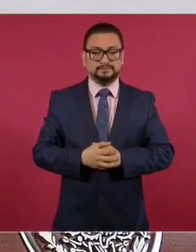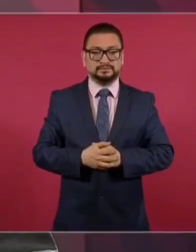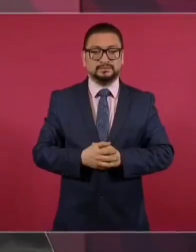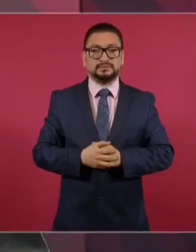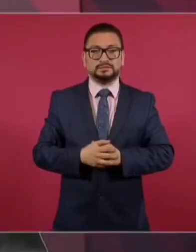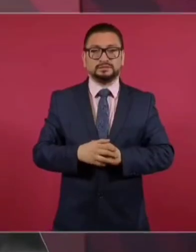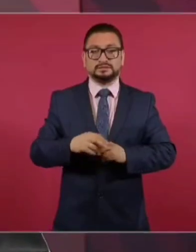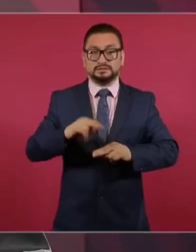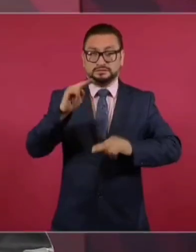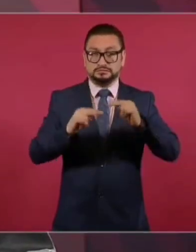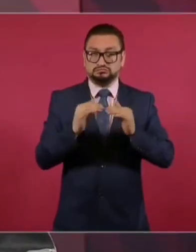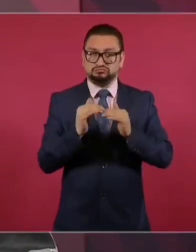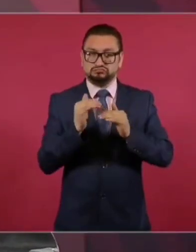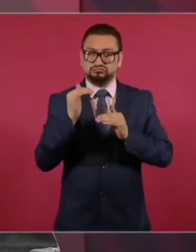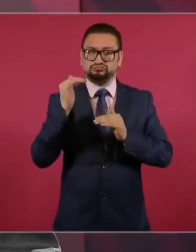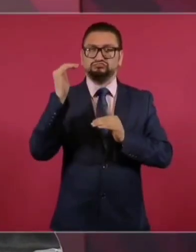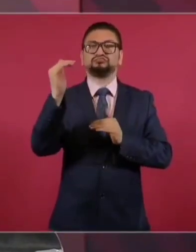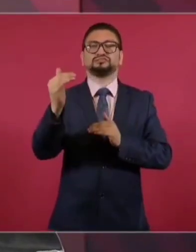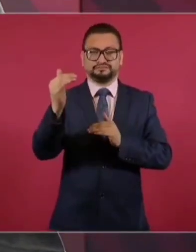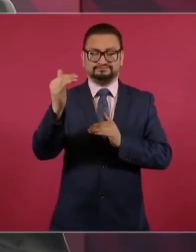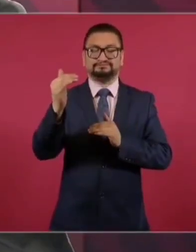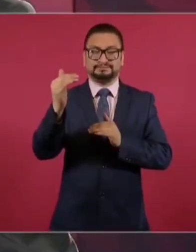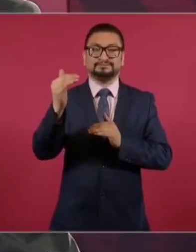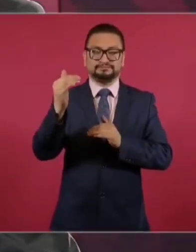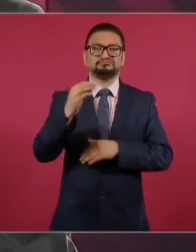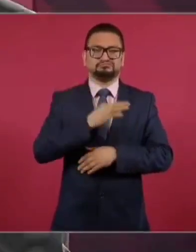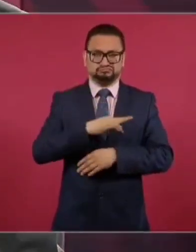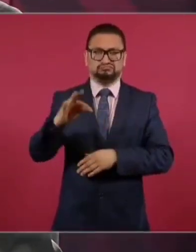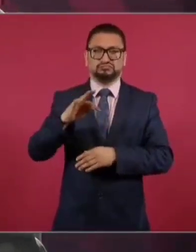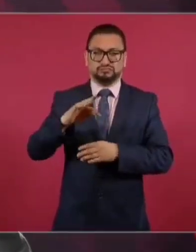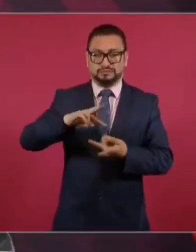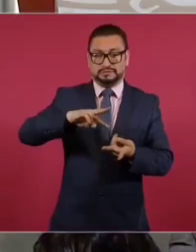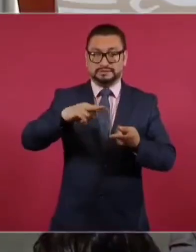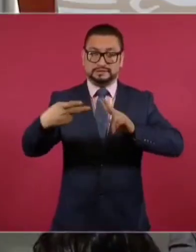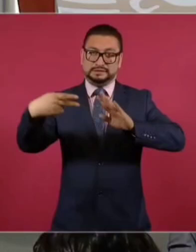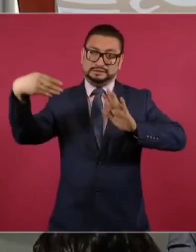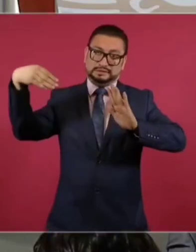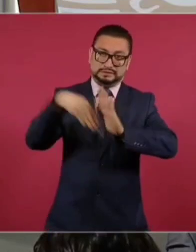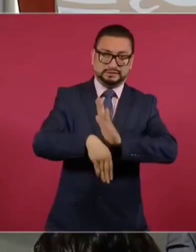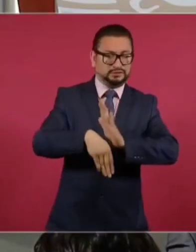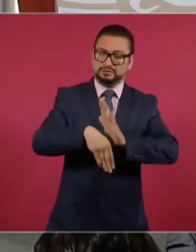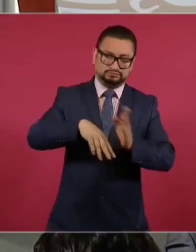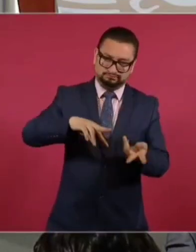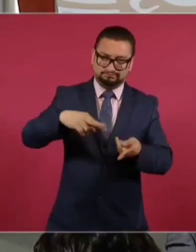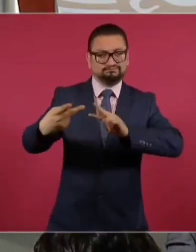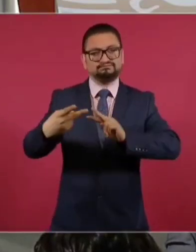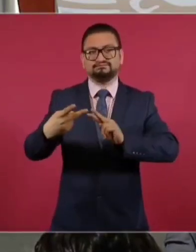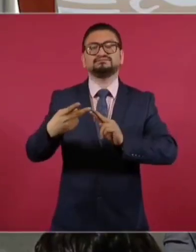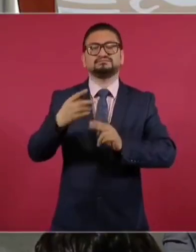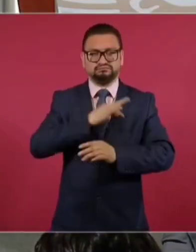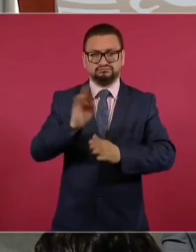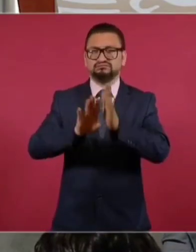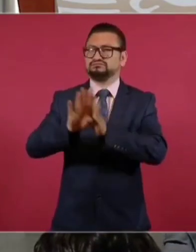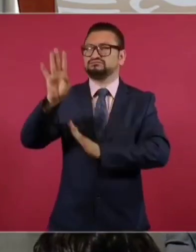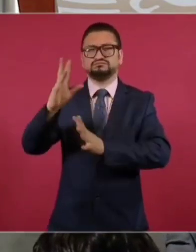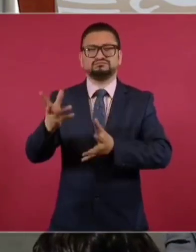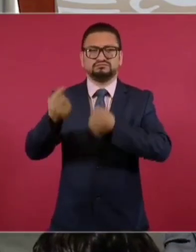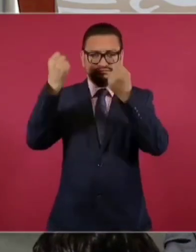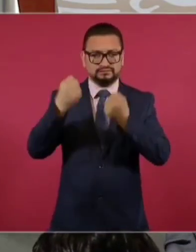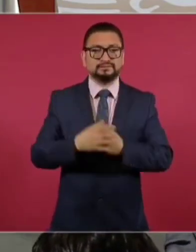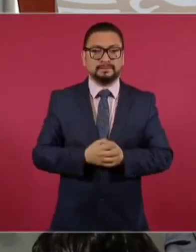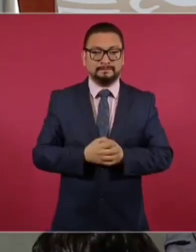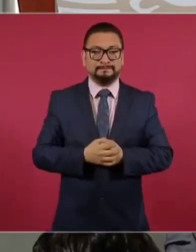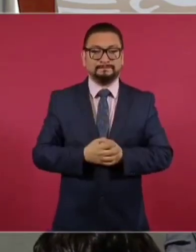O sea, logramos revertir la caída que se